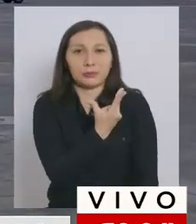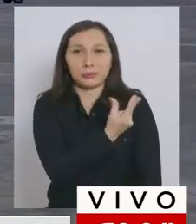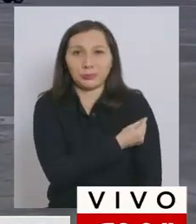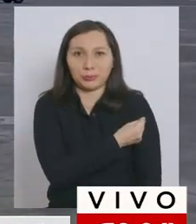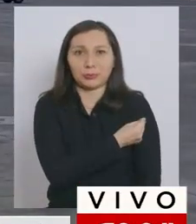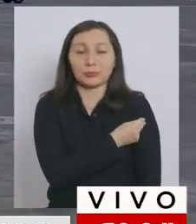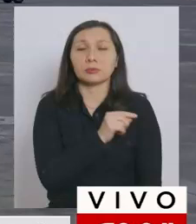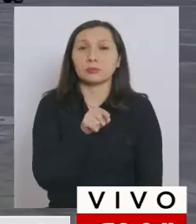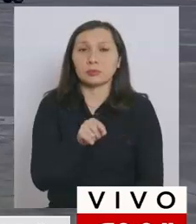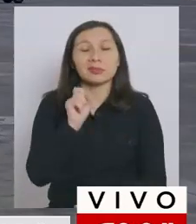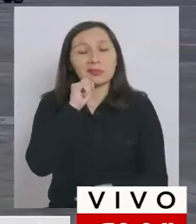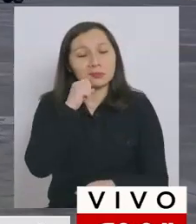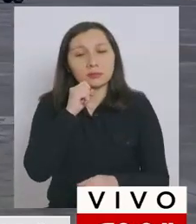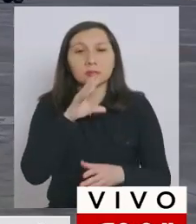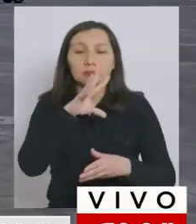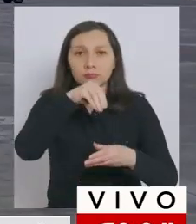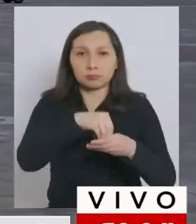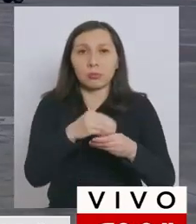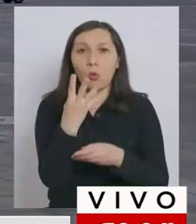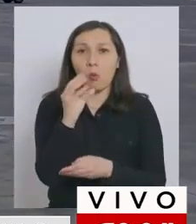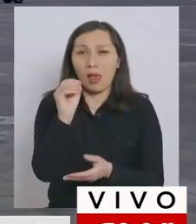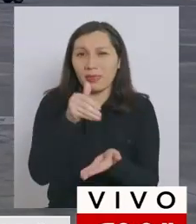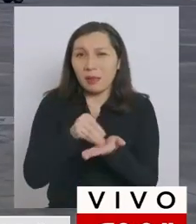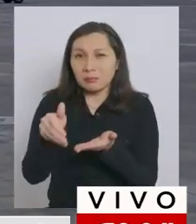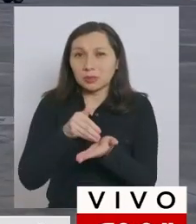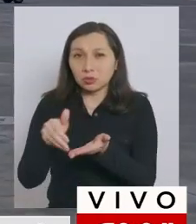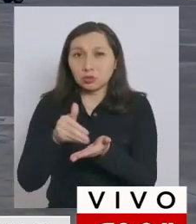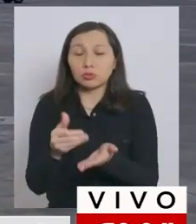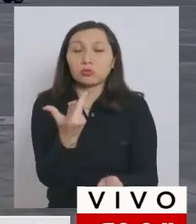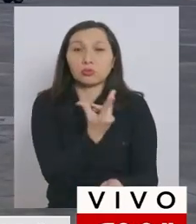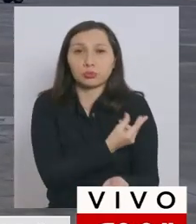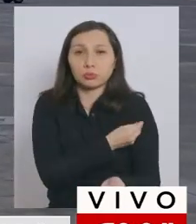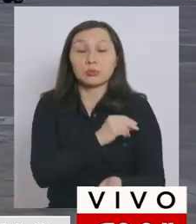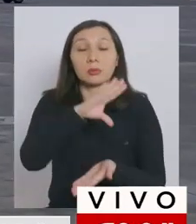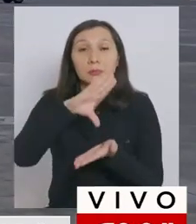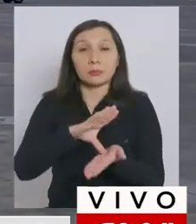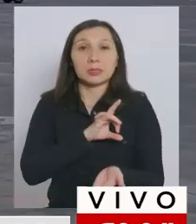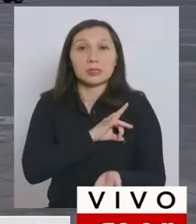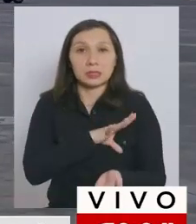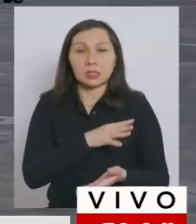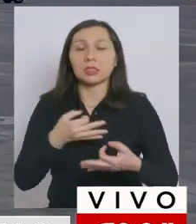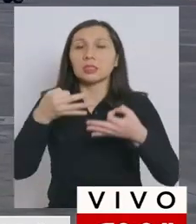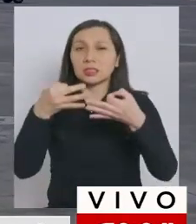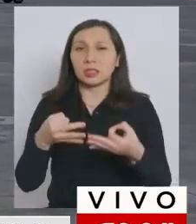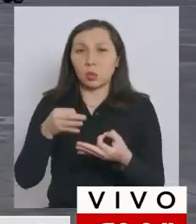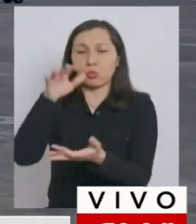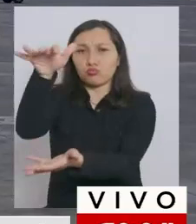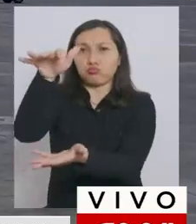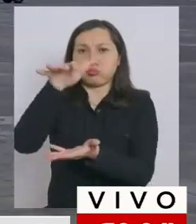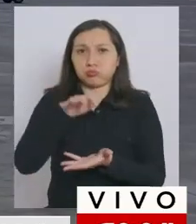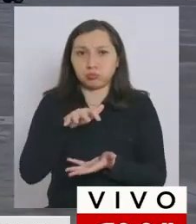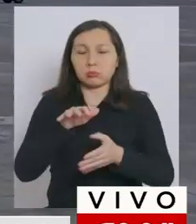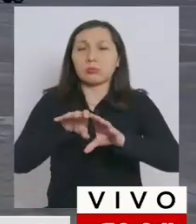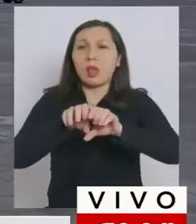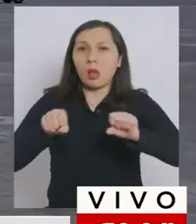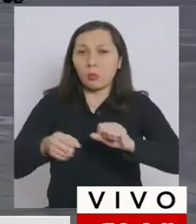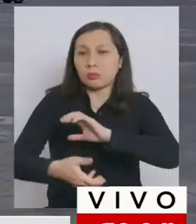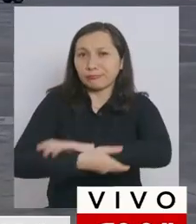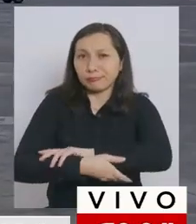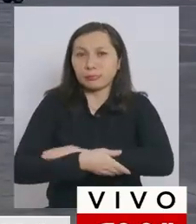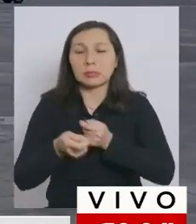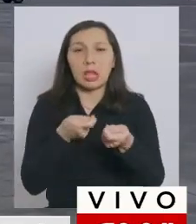que forman parte de los 40 millones de vacunas que nuestro país ha asegurado mediante acuerdos